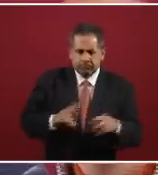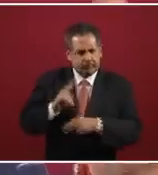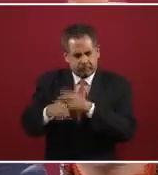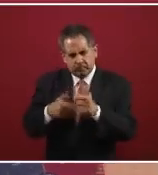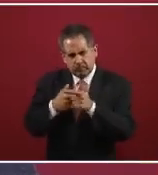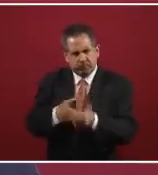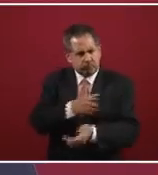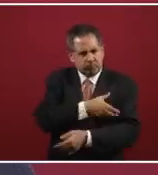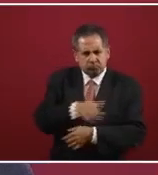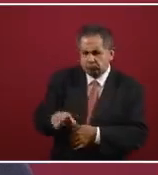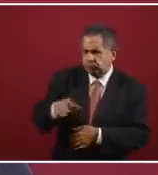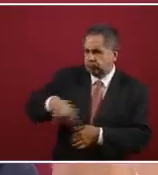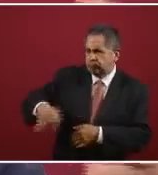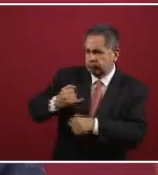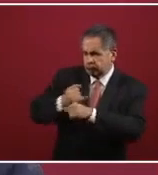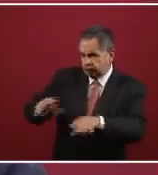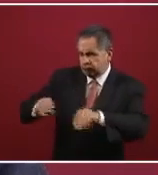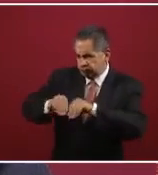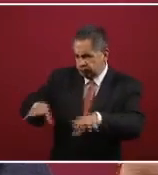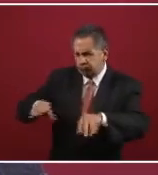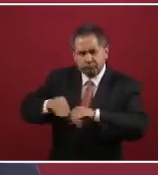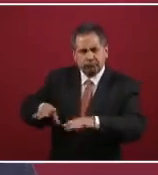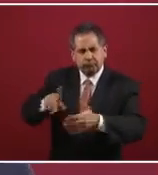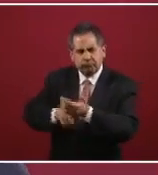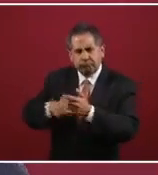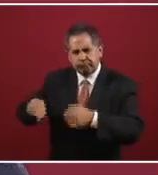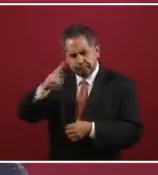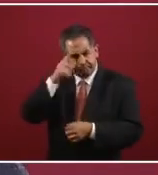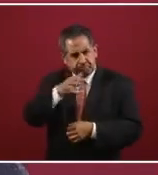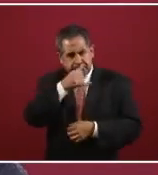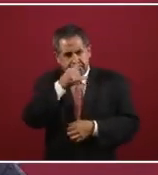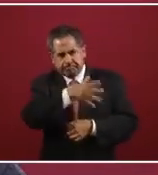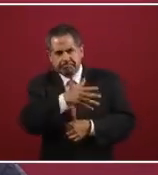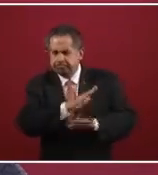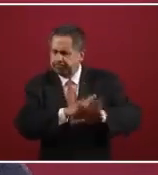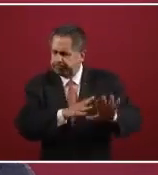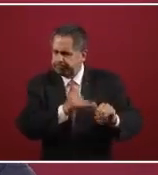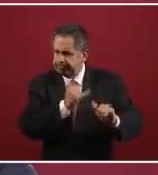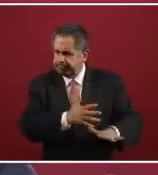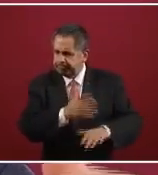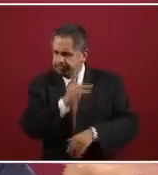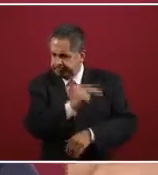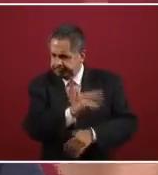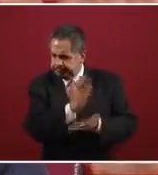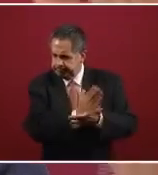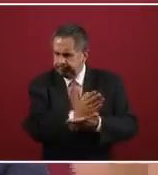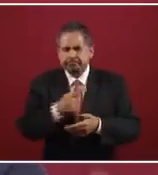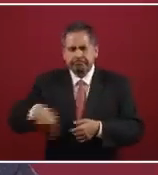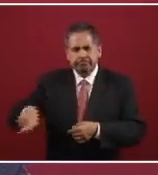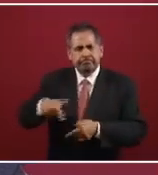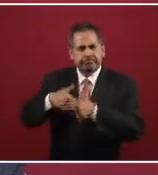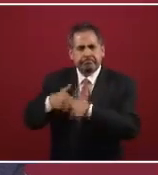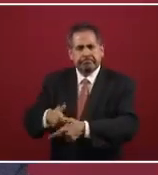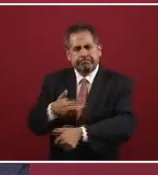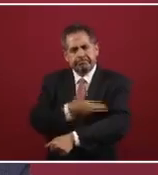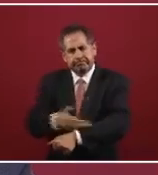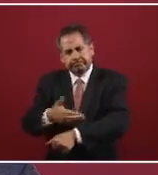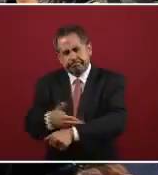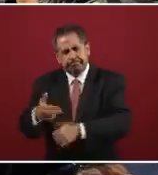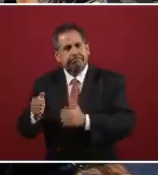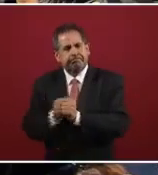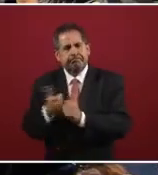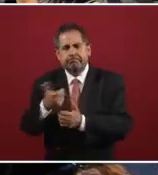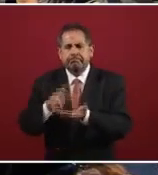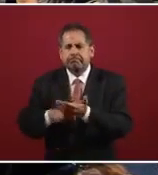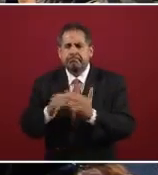sigamos empoderando al consumidor y no dejemos que hagan ningún tipo de trampa y además que se vaya regulando el precio con